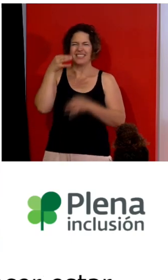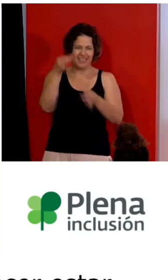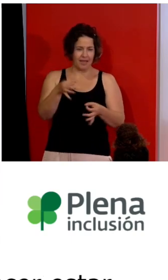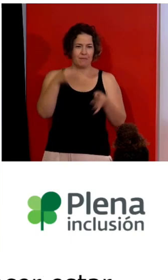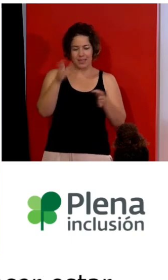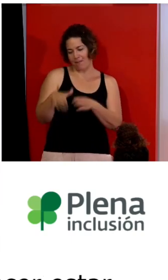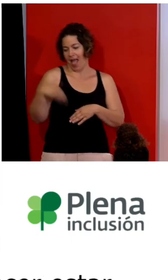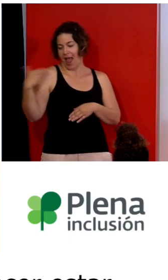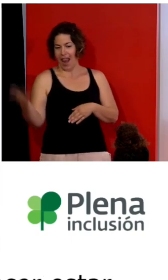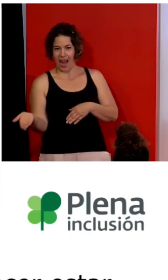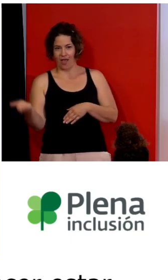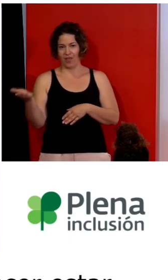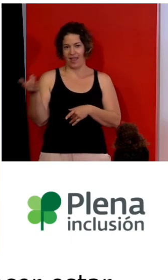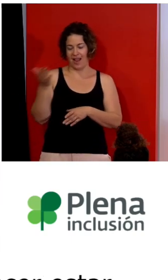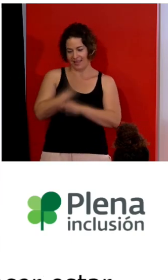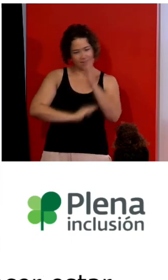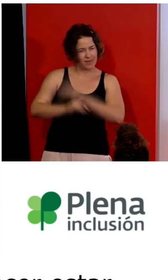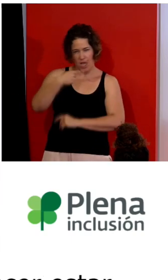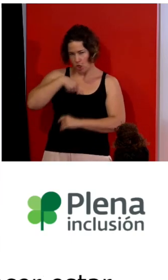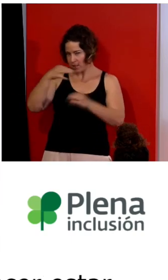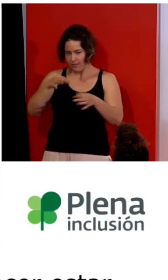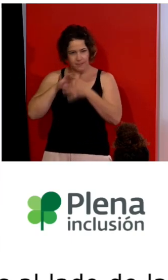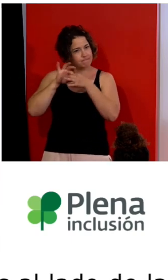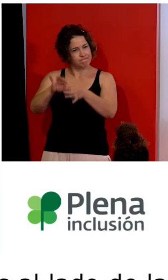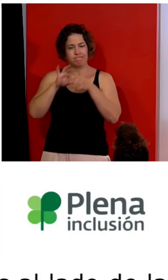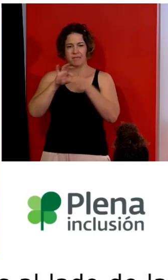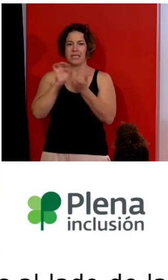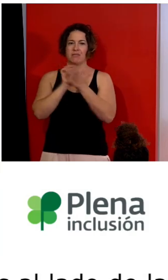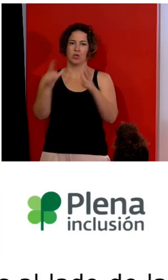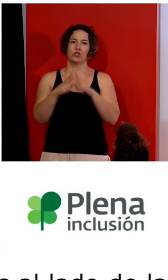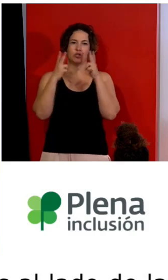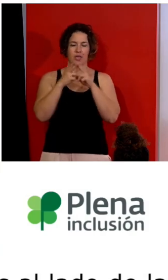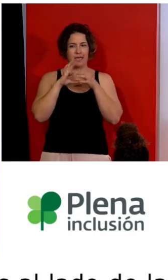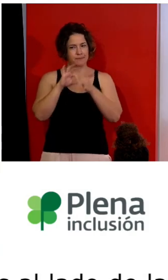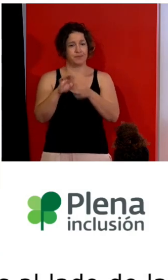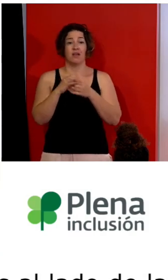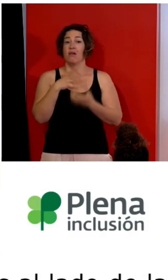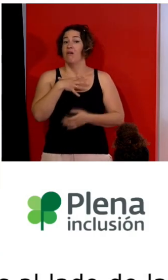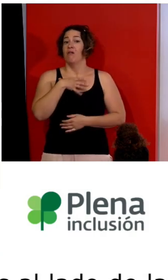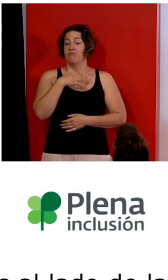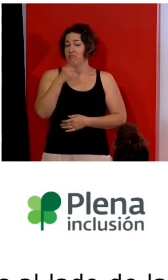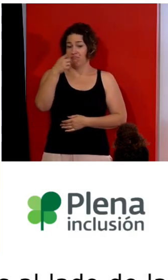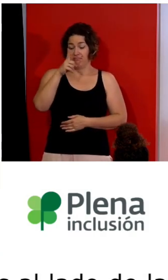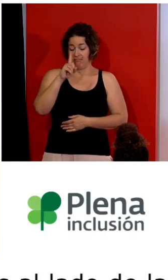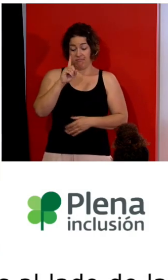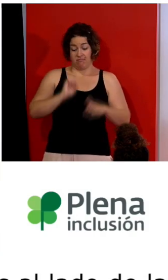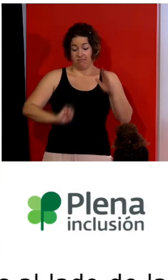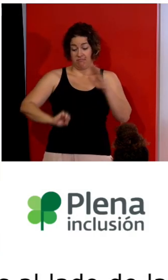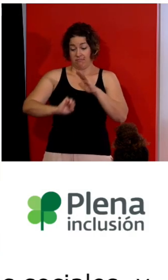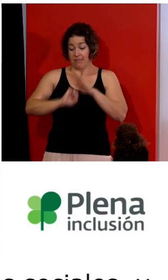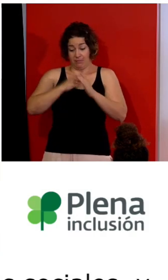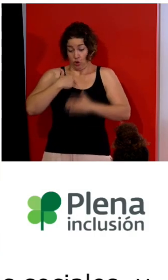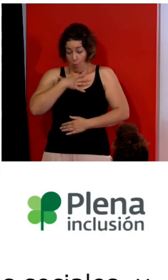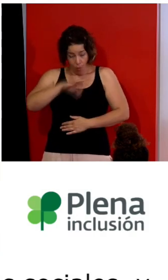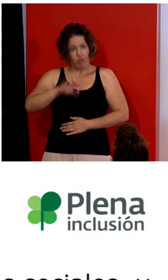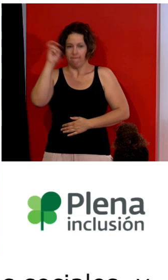lado de la discapacidad y al lado de los servicios sociales. Y tanto que podéis contar y, en la medida de lo posible, aquí estoy.